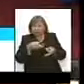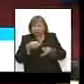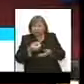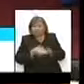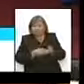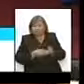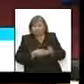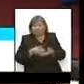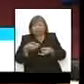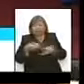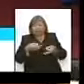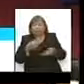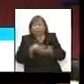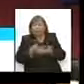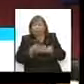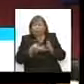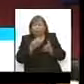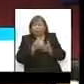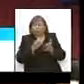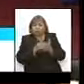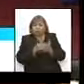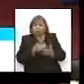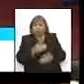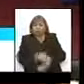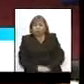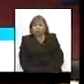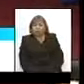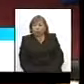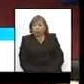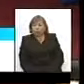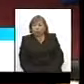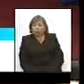los hidrocarburos? ¿No hay una empresa, Energy Project,